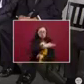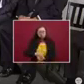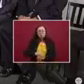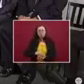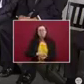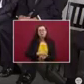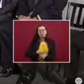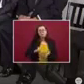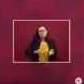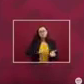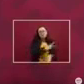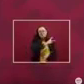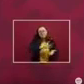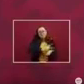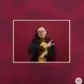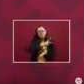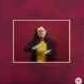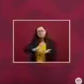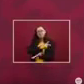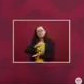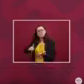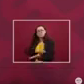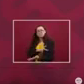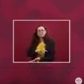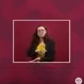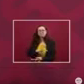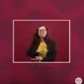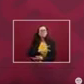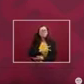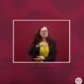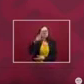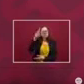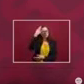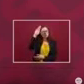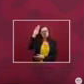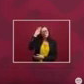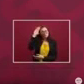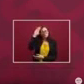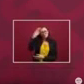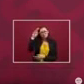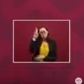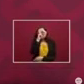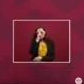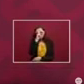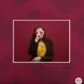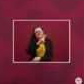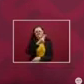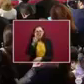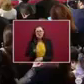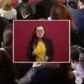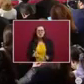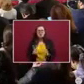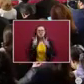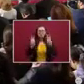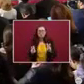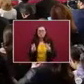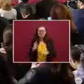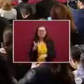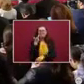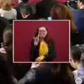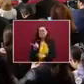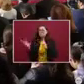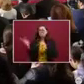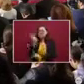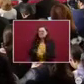secretario de Hacienda encabezando precisamente este? ¿Por qué está el secretario de Relaciones Exteriores del país? Pues porque para eso fue secretario